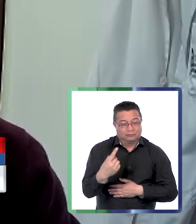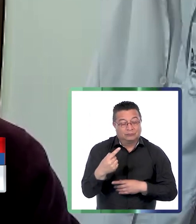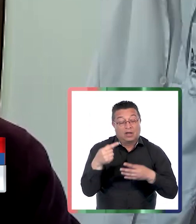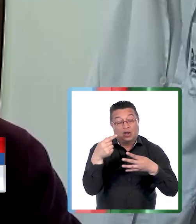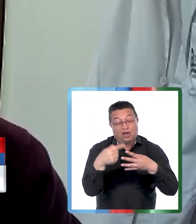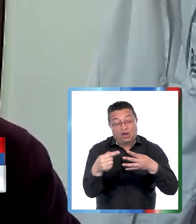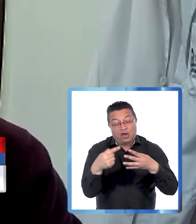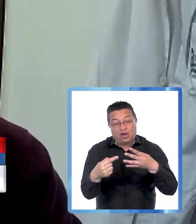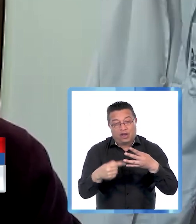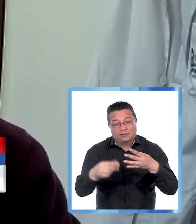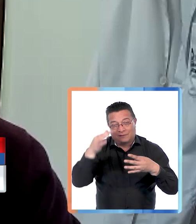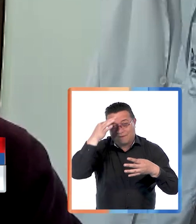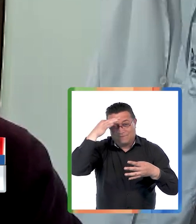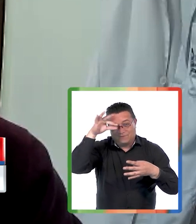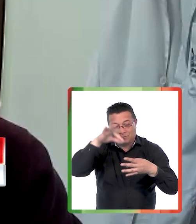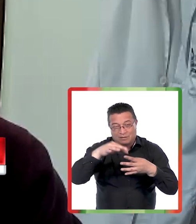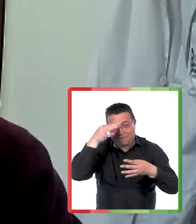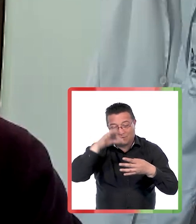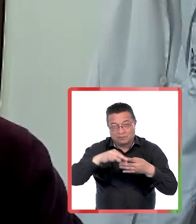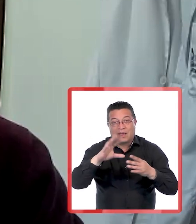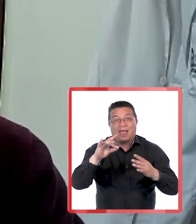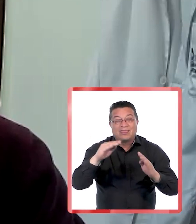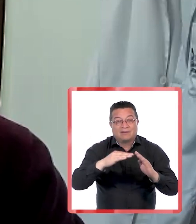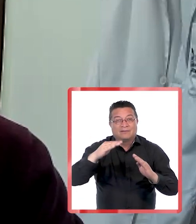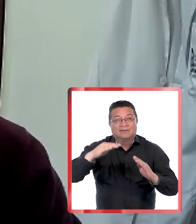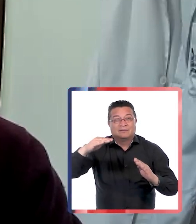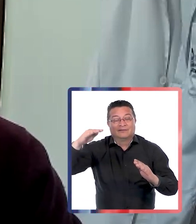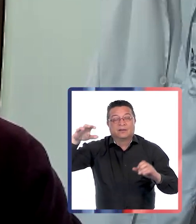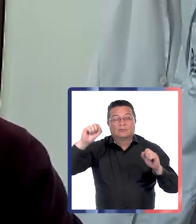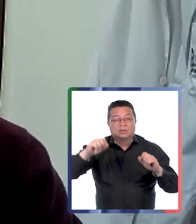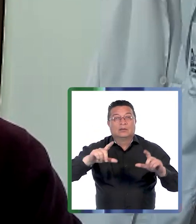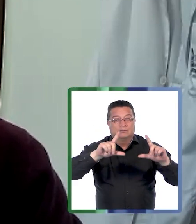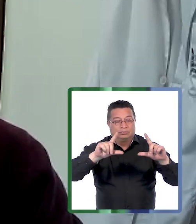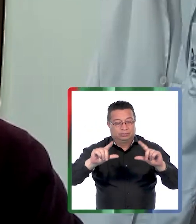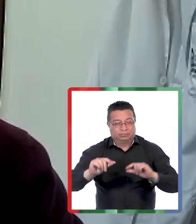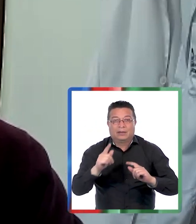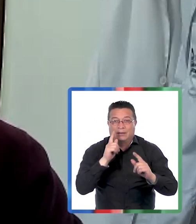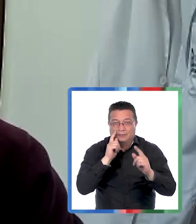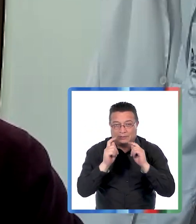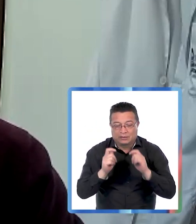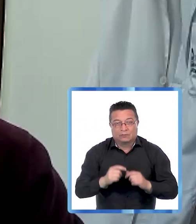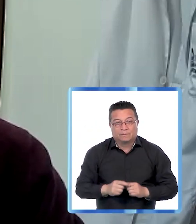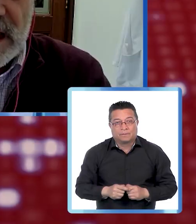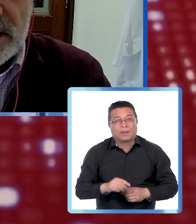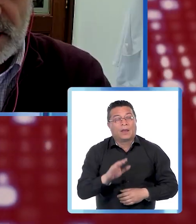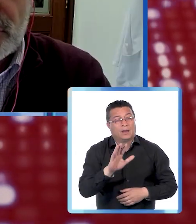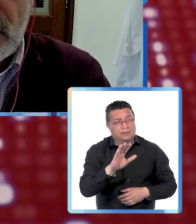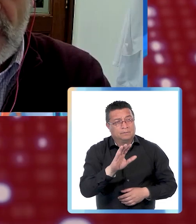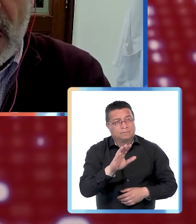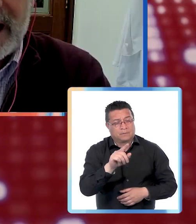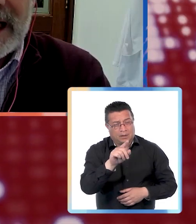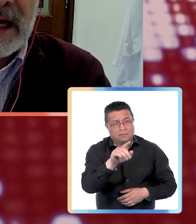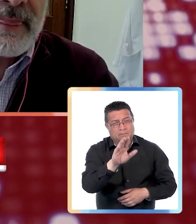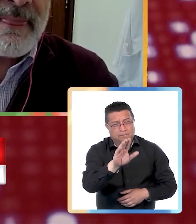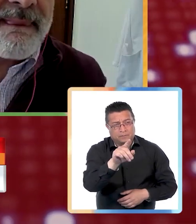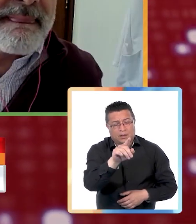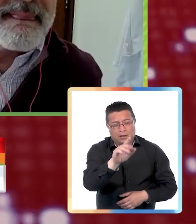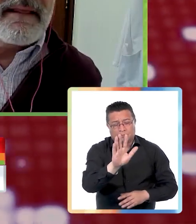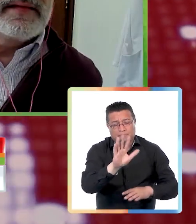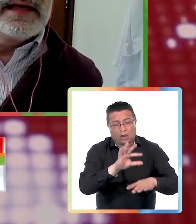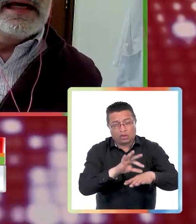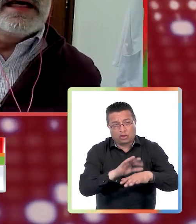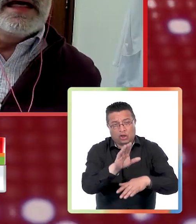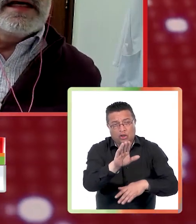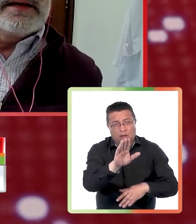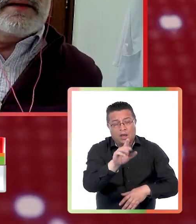estas otras enfermedades en la edad media para disminuir el riesgo. Es importante,